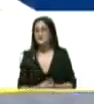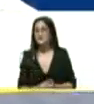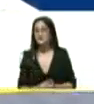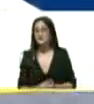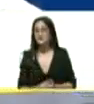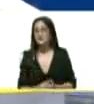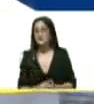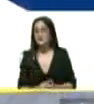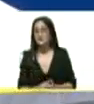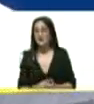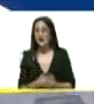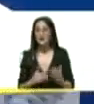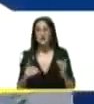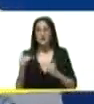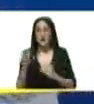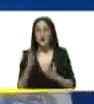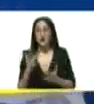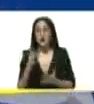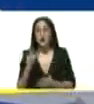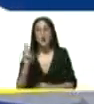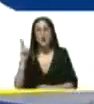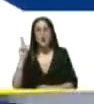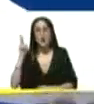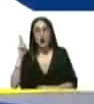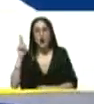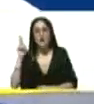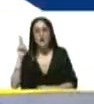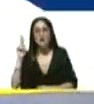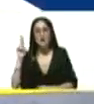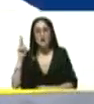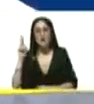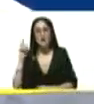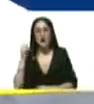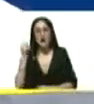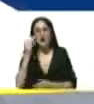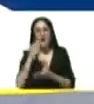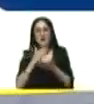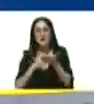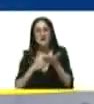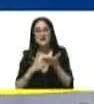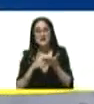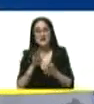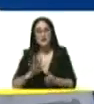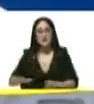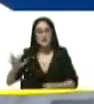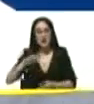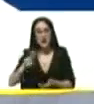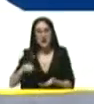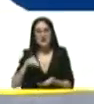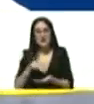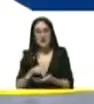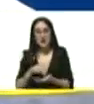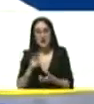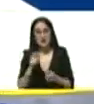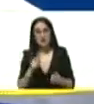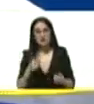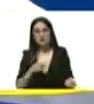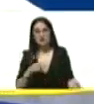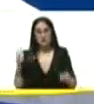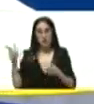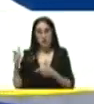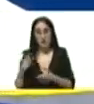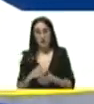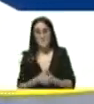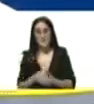agrícolas superiores a las de Uruguay. Uruguay es un tercio del territorio nacional y ellos son grandes exportadores